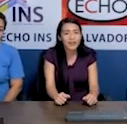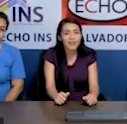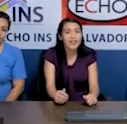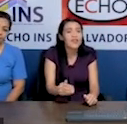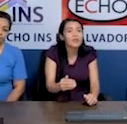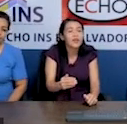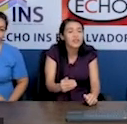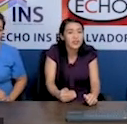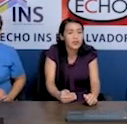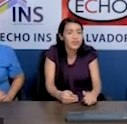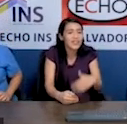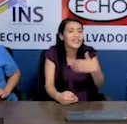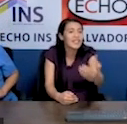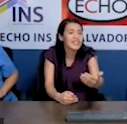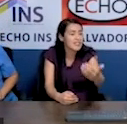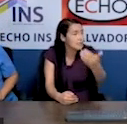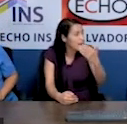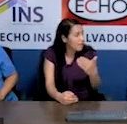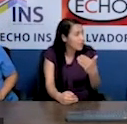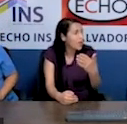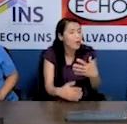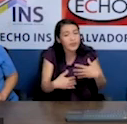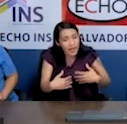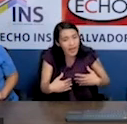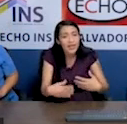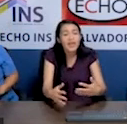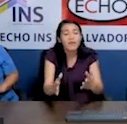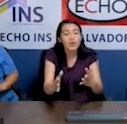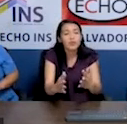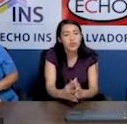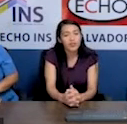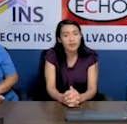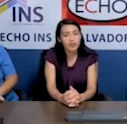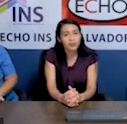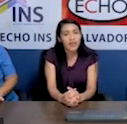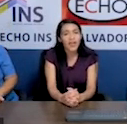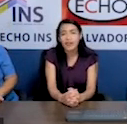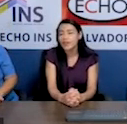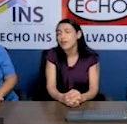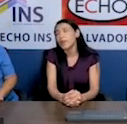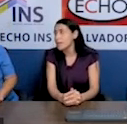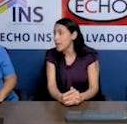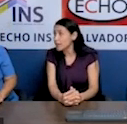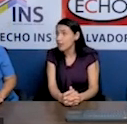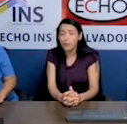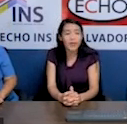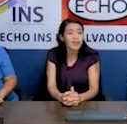la parte de educación de crisis previo a una evolución de la enfermedad